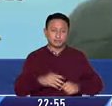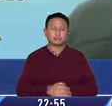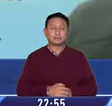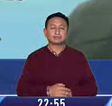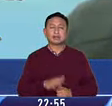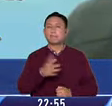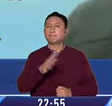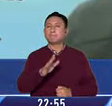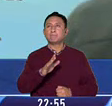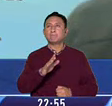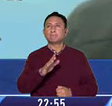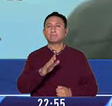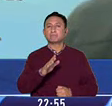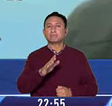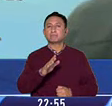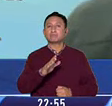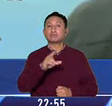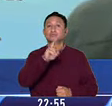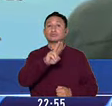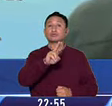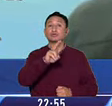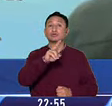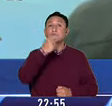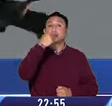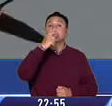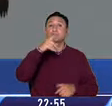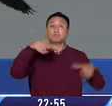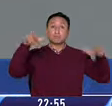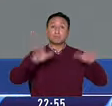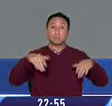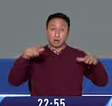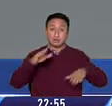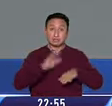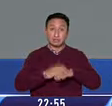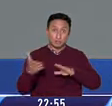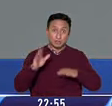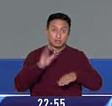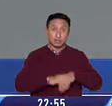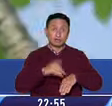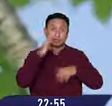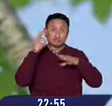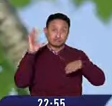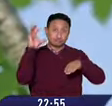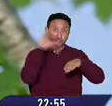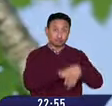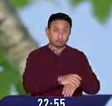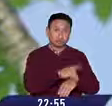que alrededor de 2 billones de aves mueren por gatos solo en Estados Unidos.